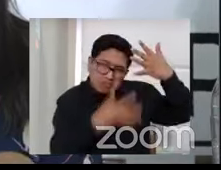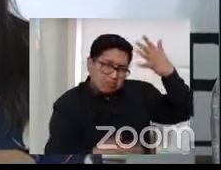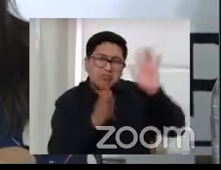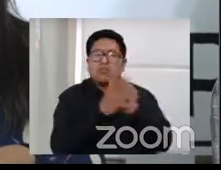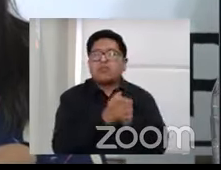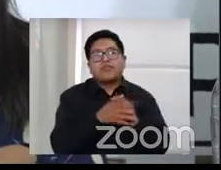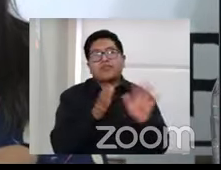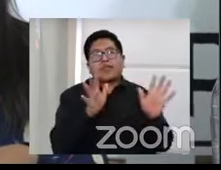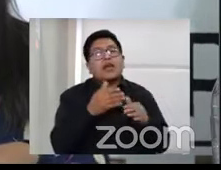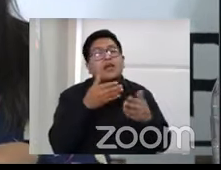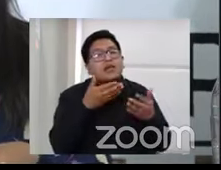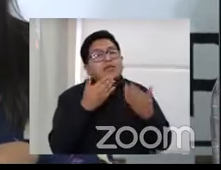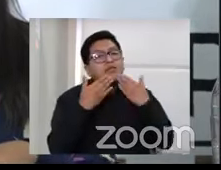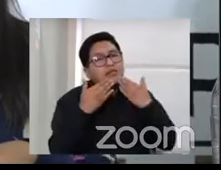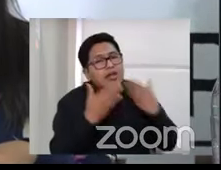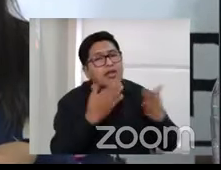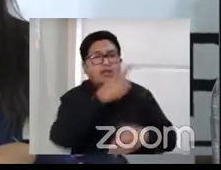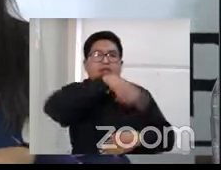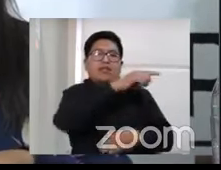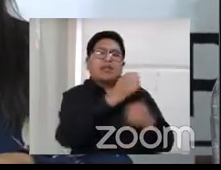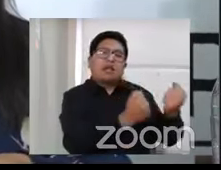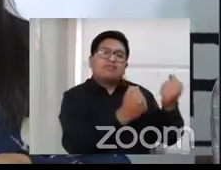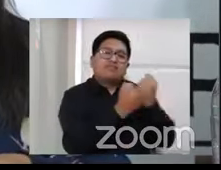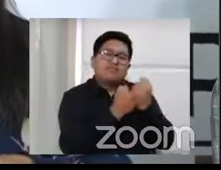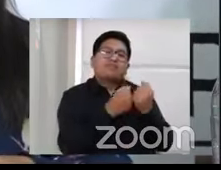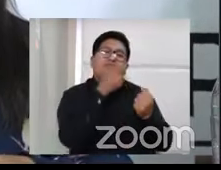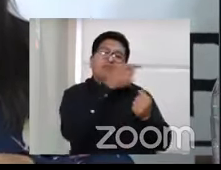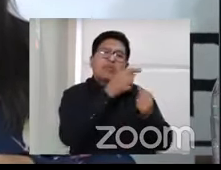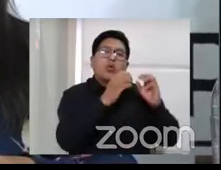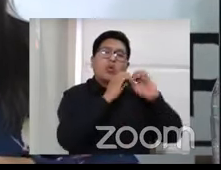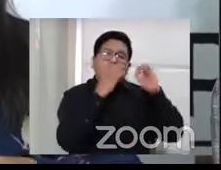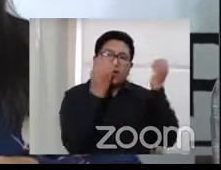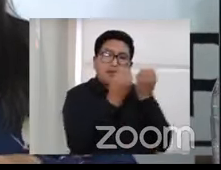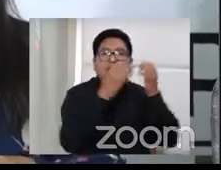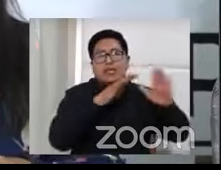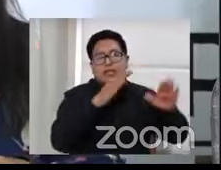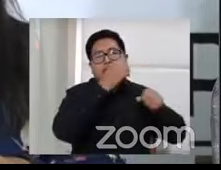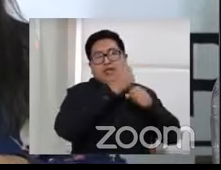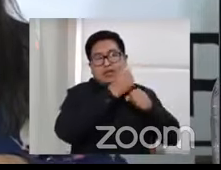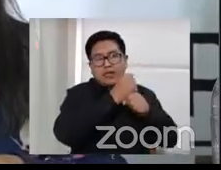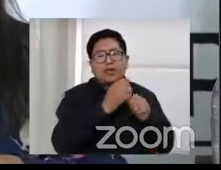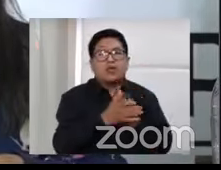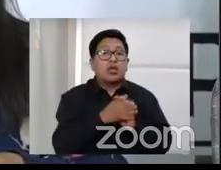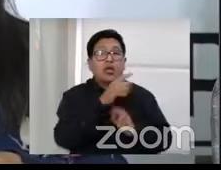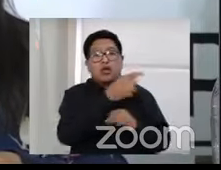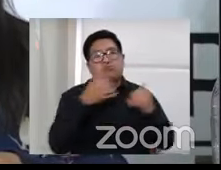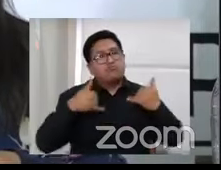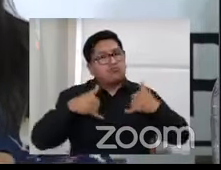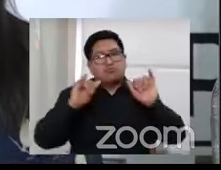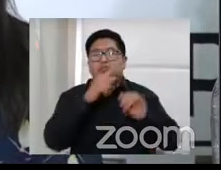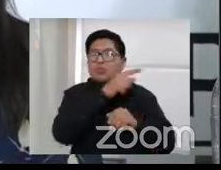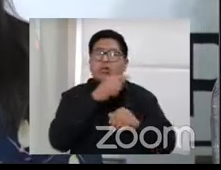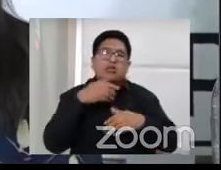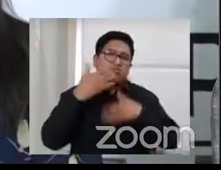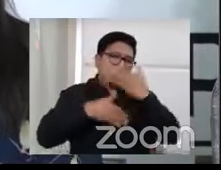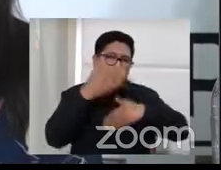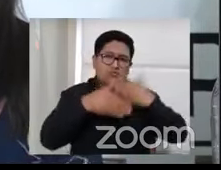las y los colaboradores que han estado también siguiendo esta fase del